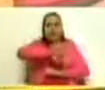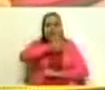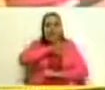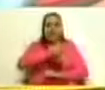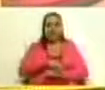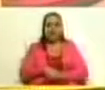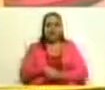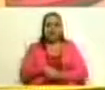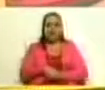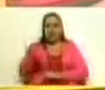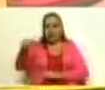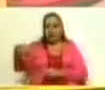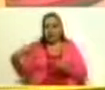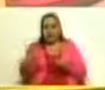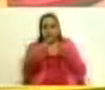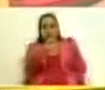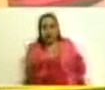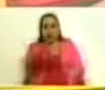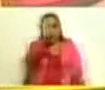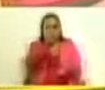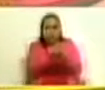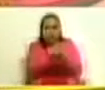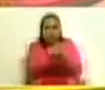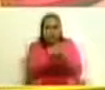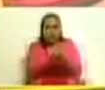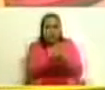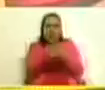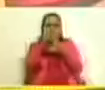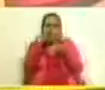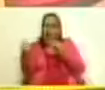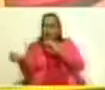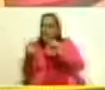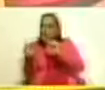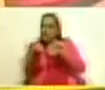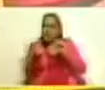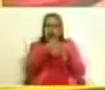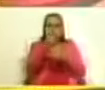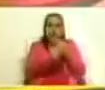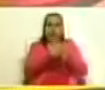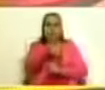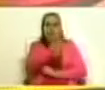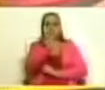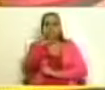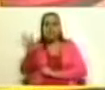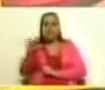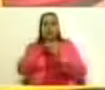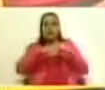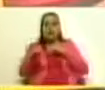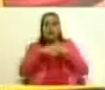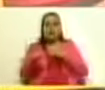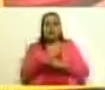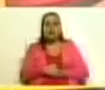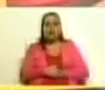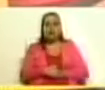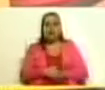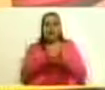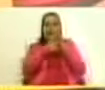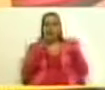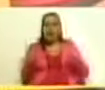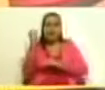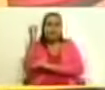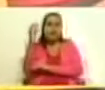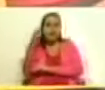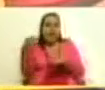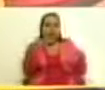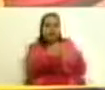Y aquí le tenemos un resumen hecho de todas las discusiones que se dieron, de esos 45 movimientos, de todas las asambleas, de